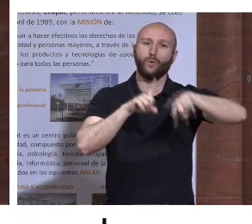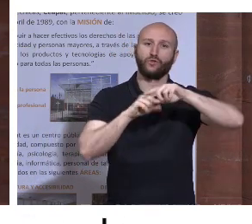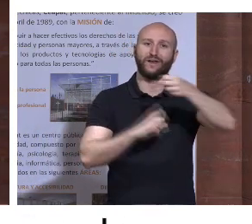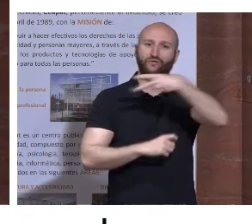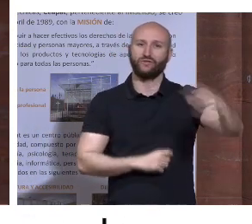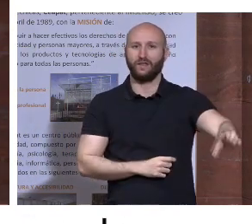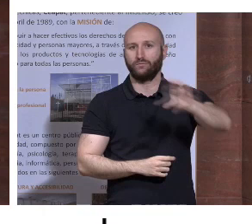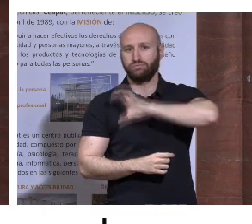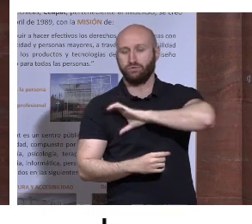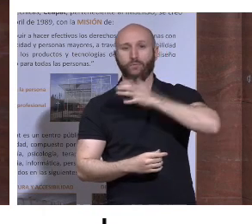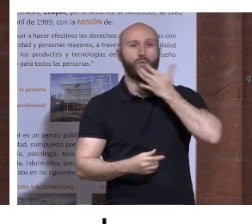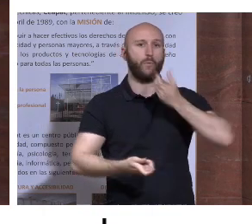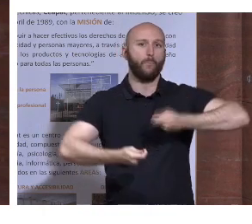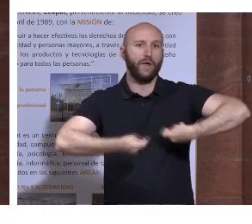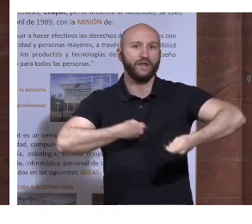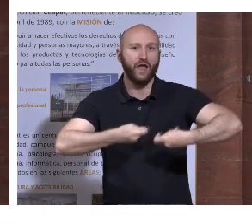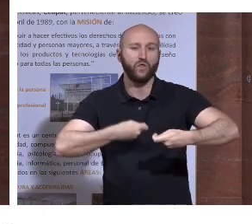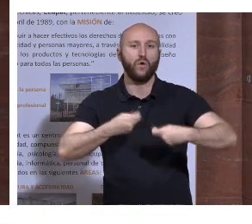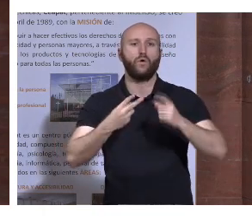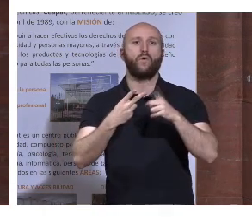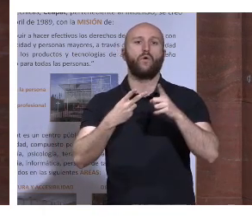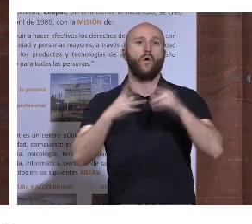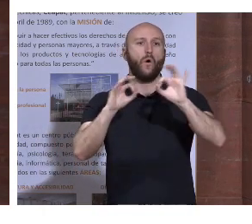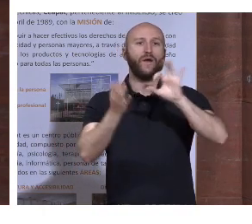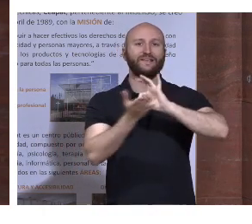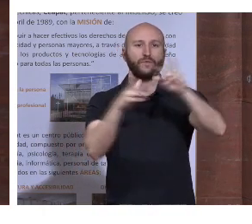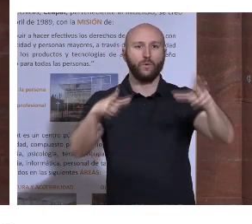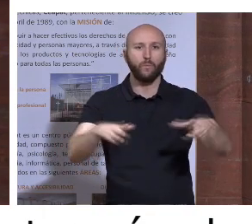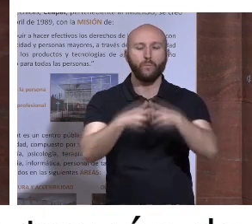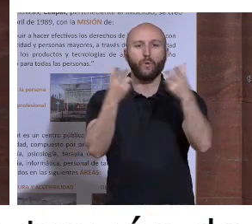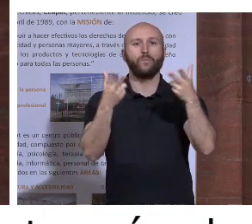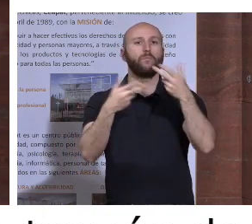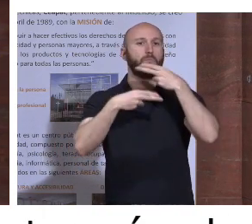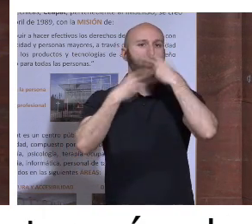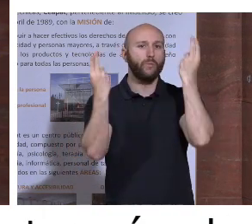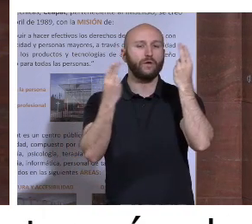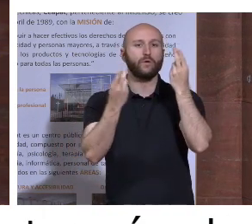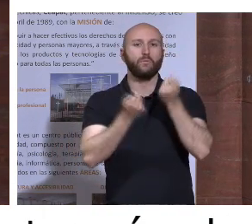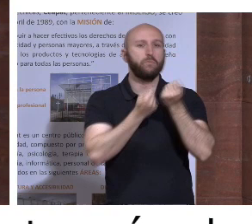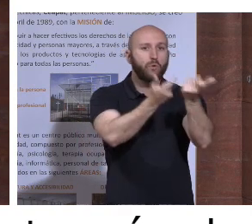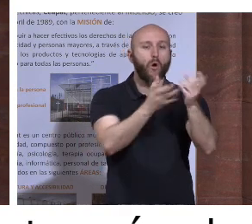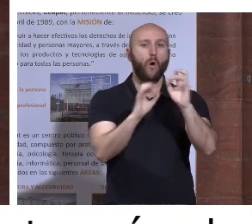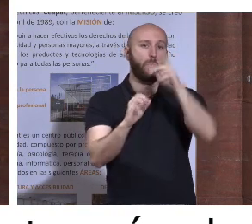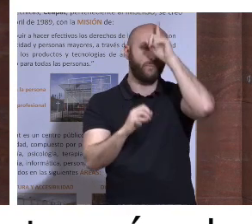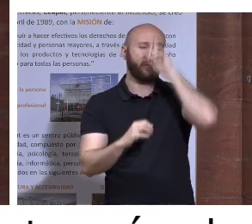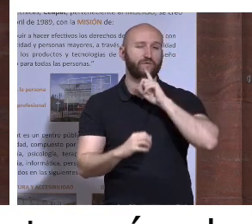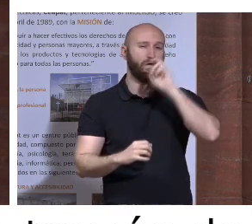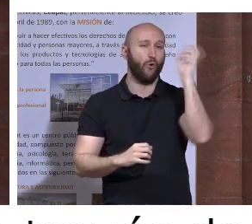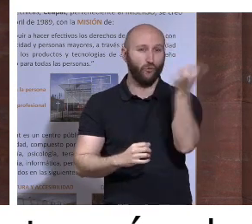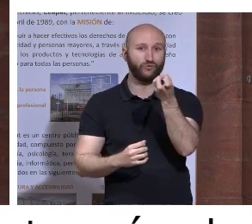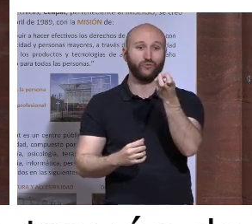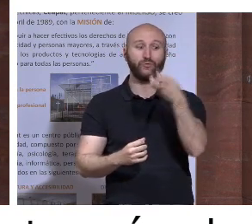ya sea al mercado, a través de servicios públicos o de bienes de otro perfil. Y dentro de